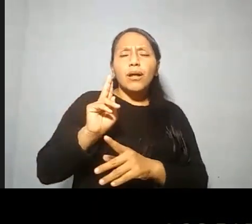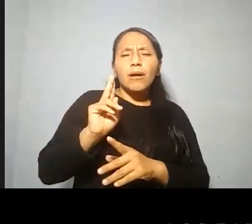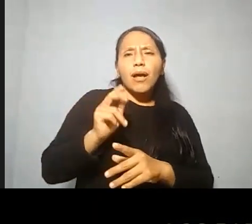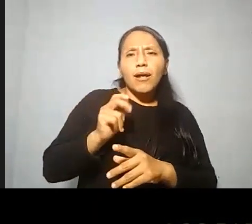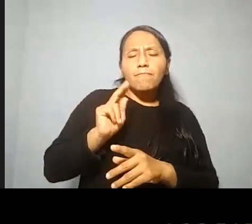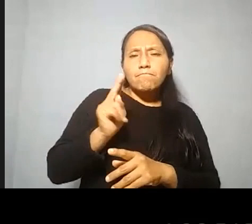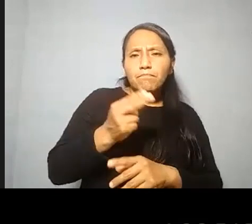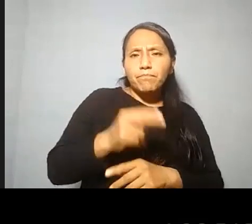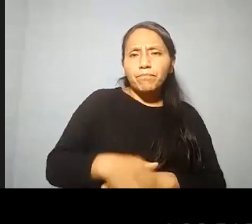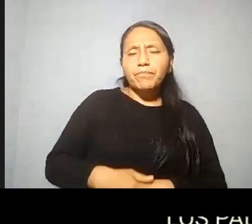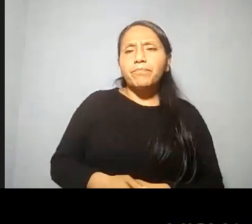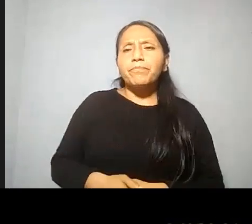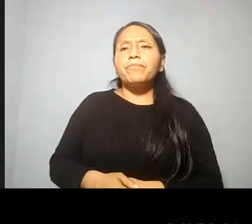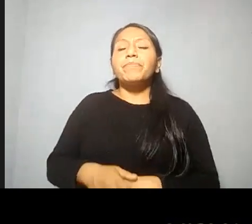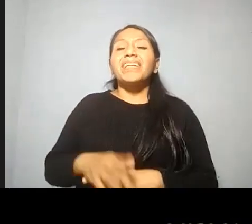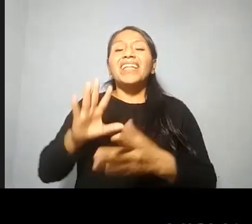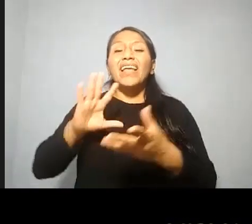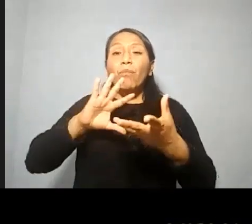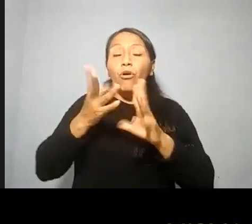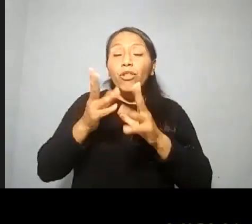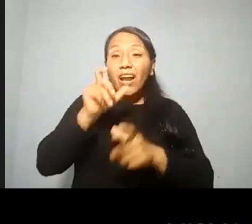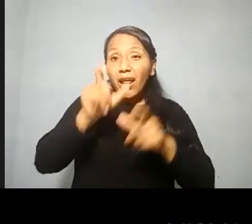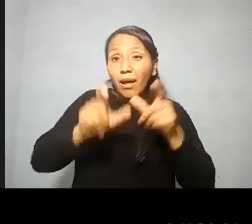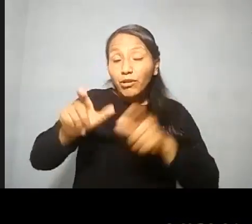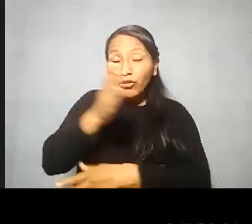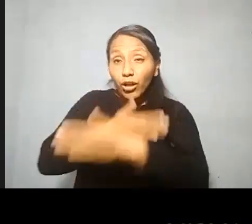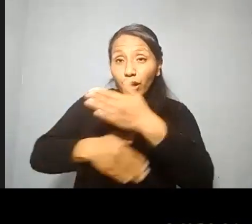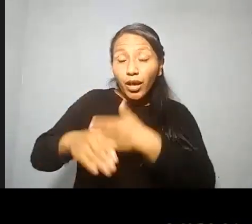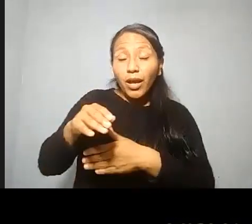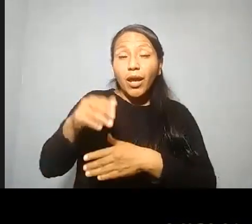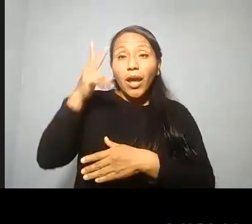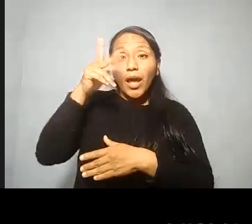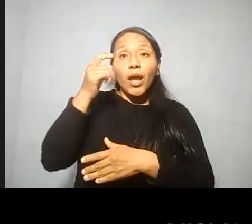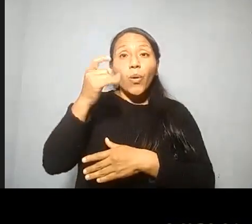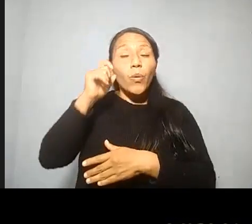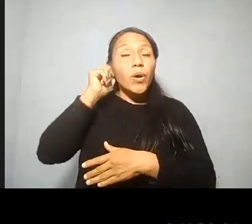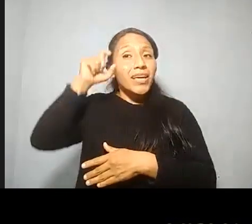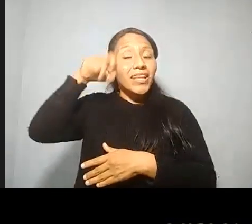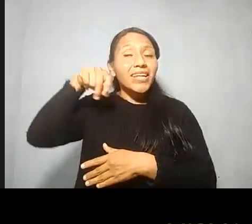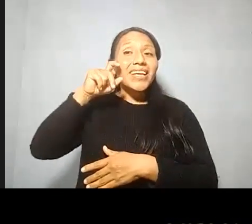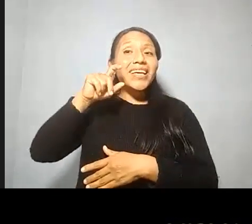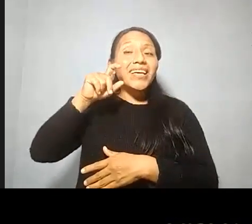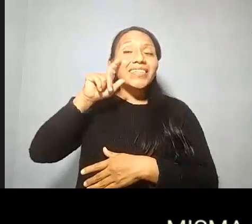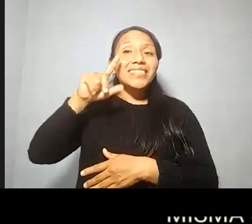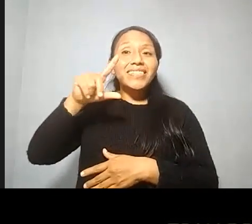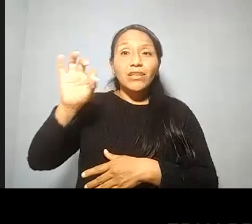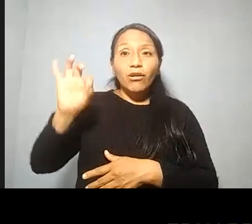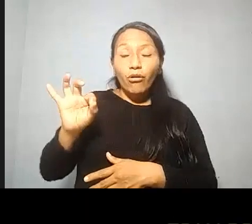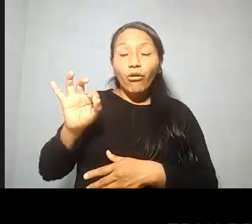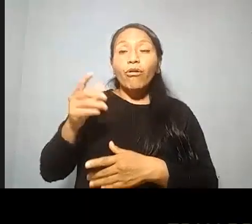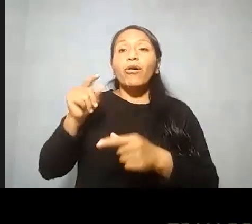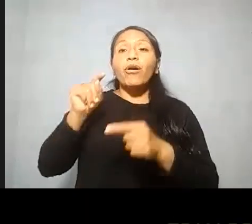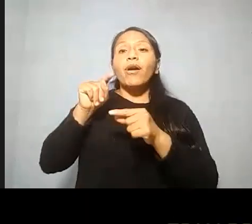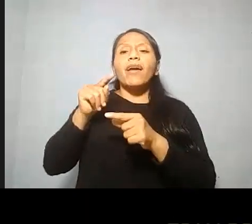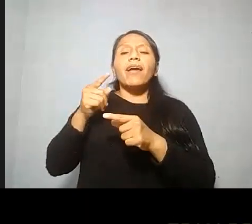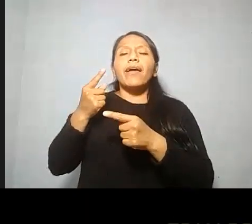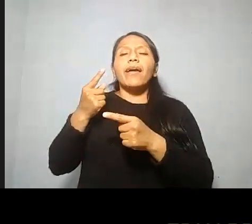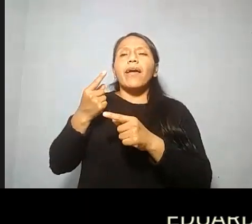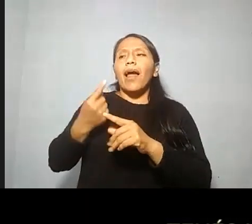En el modelo eugenésico, las personas con discapacidad, aplicado desde comienzo de la